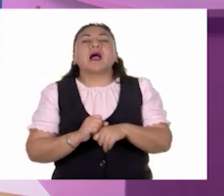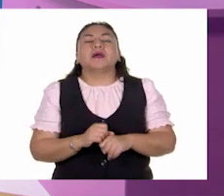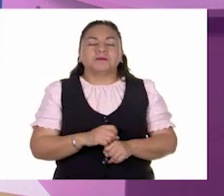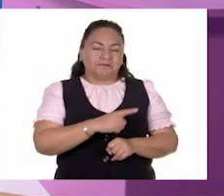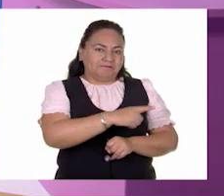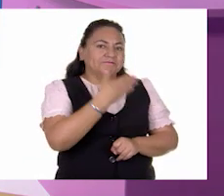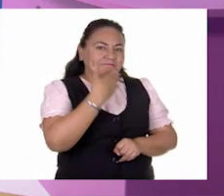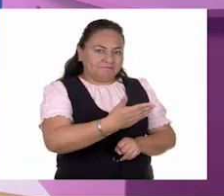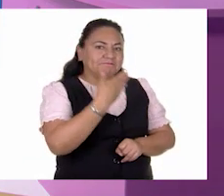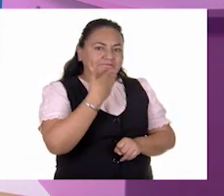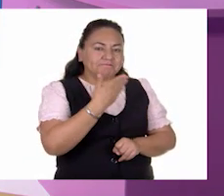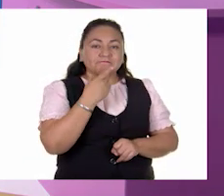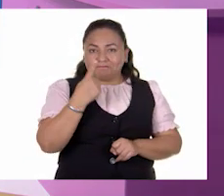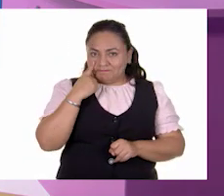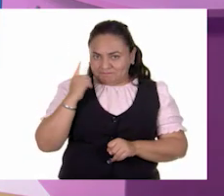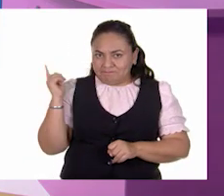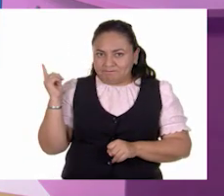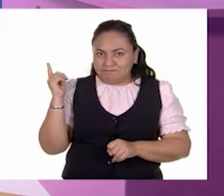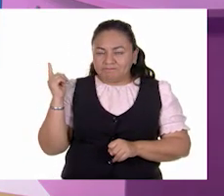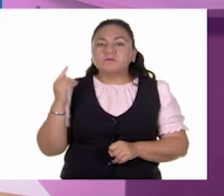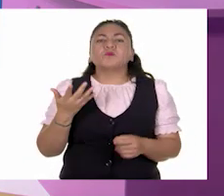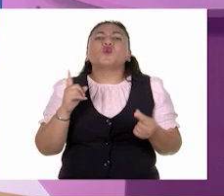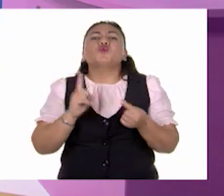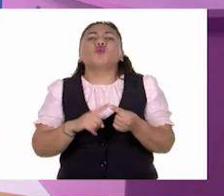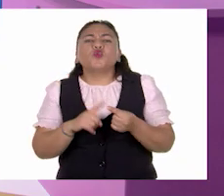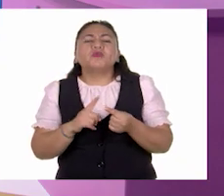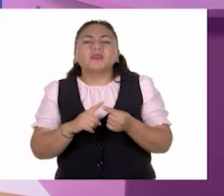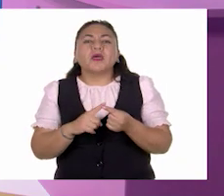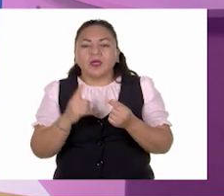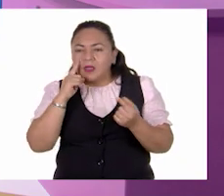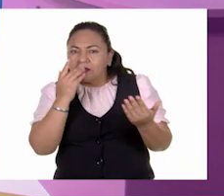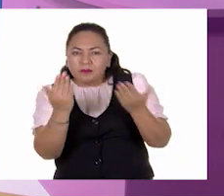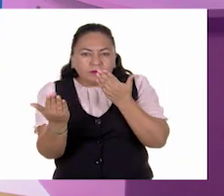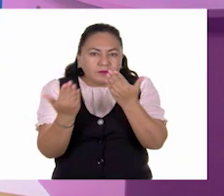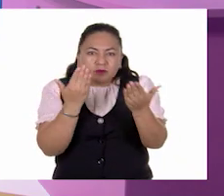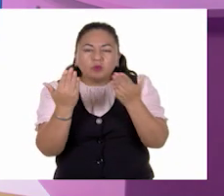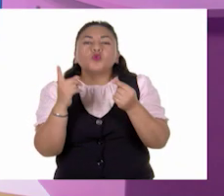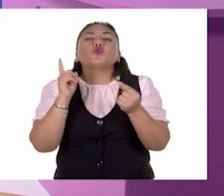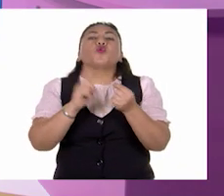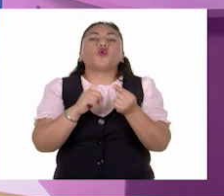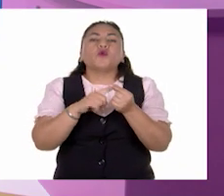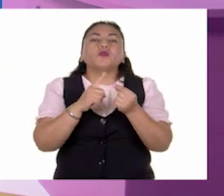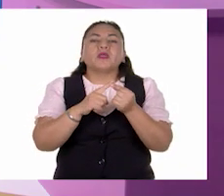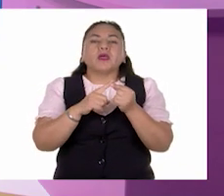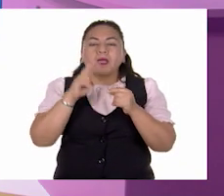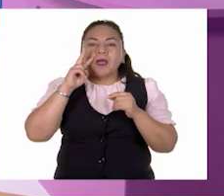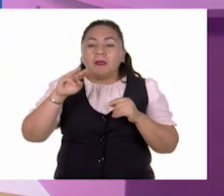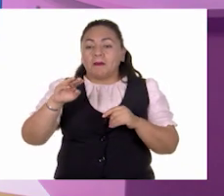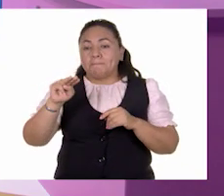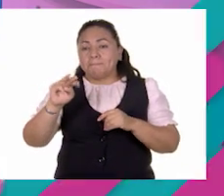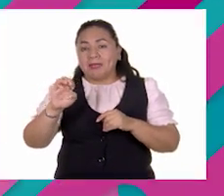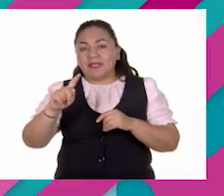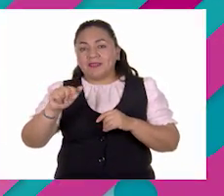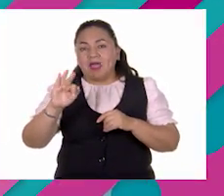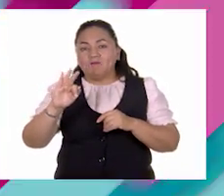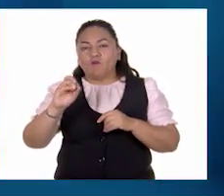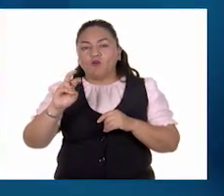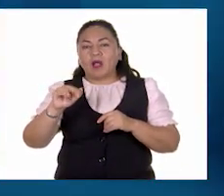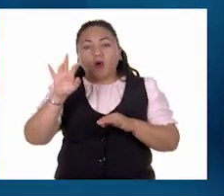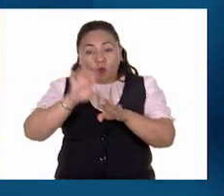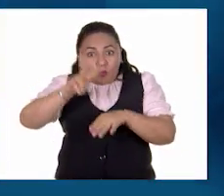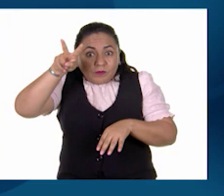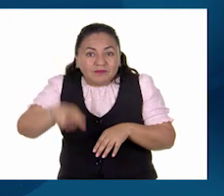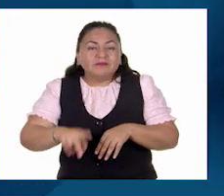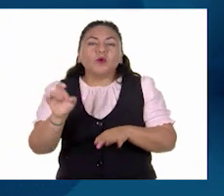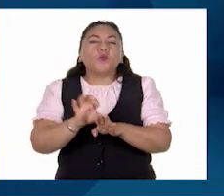Ahora sigan viendo, alumnos. Veamos dónde hay una comparación y dónde hay una metáfora. Ubíquenla en el texto. Por favor,